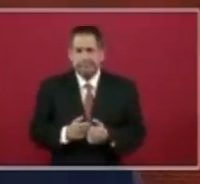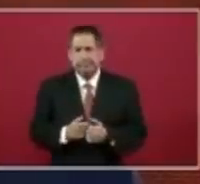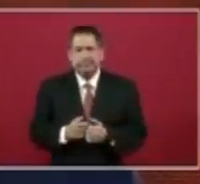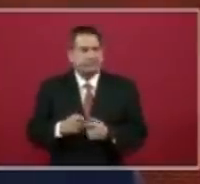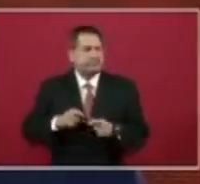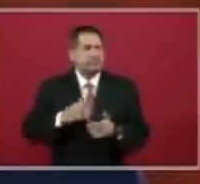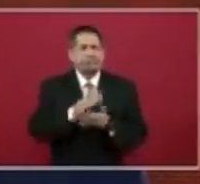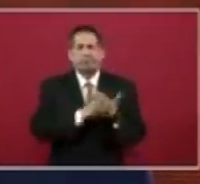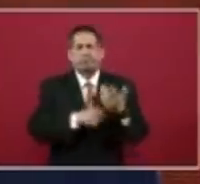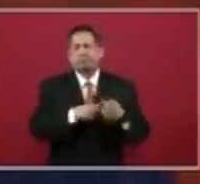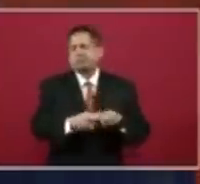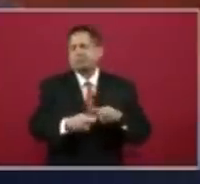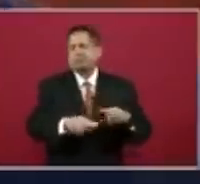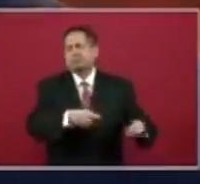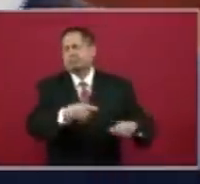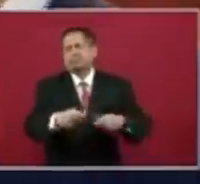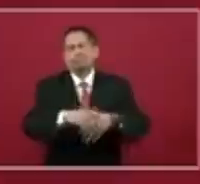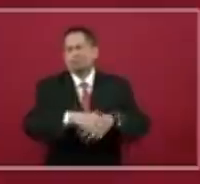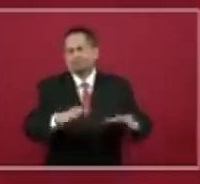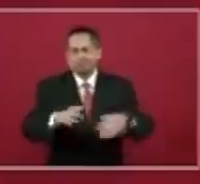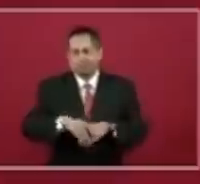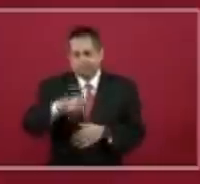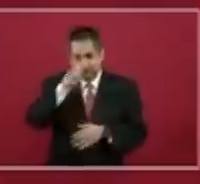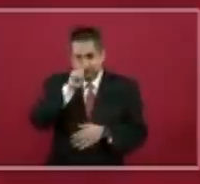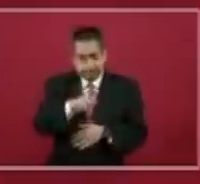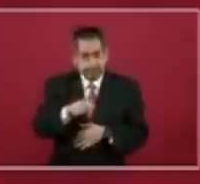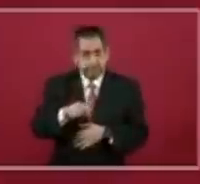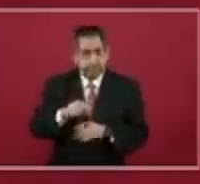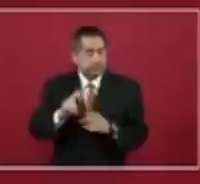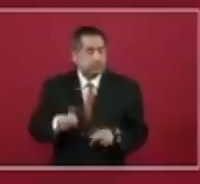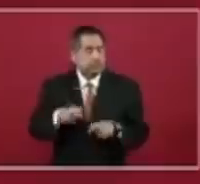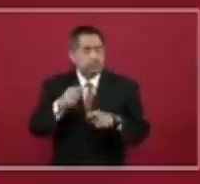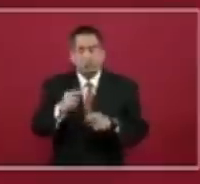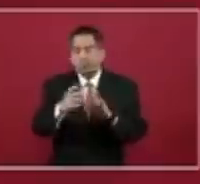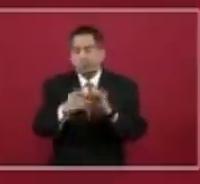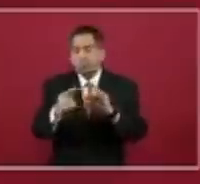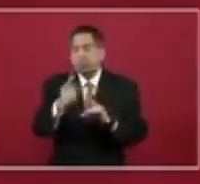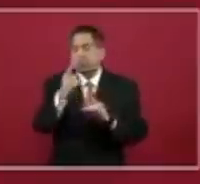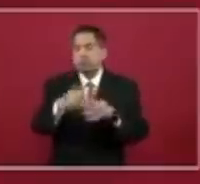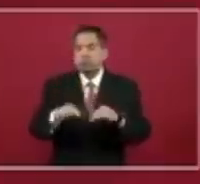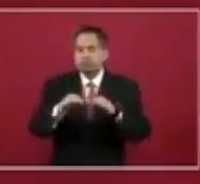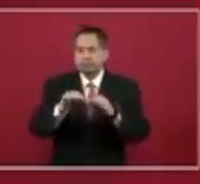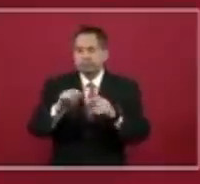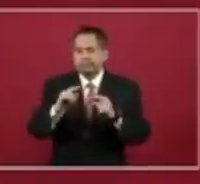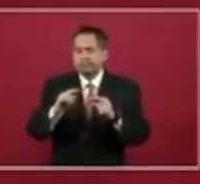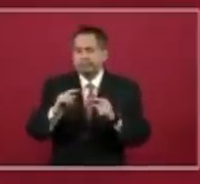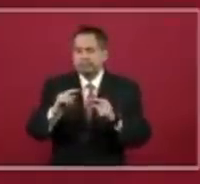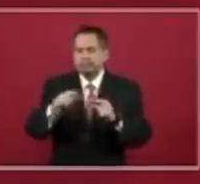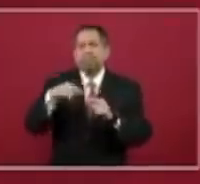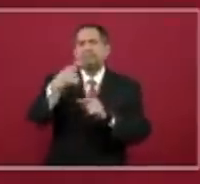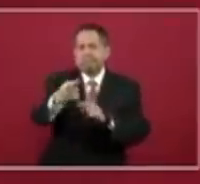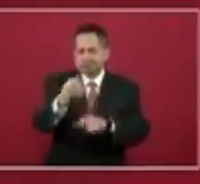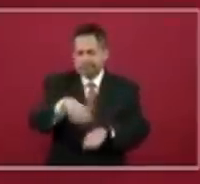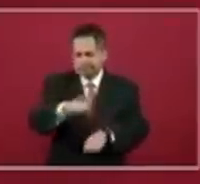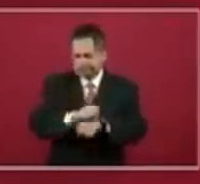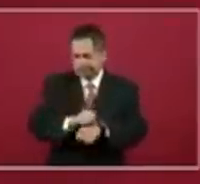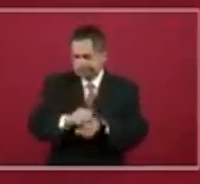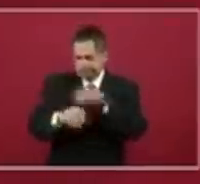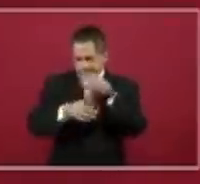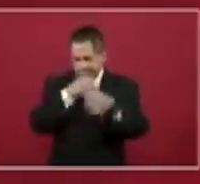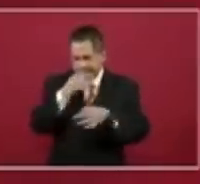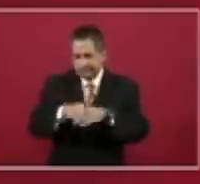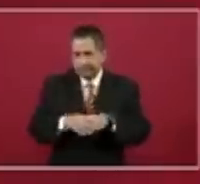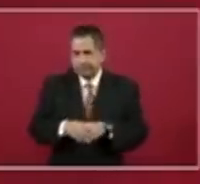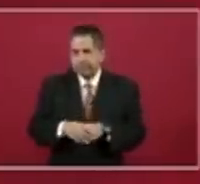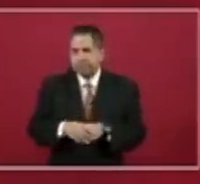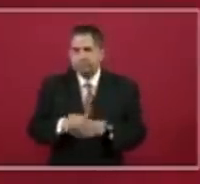diestra y siniestra. Les voy a dar también un dato importante, nada más que la semana próxima, porque hay que